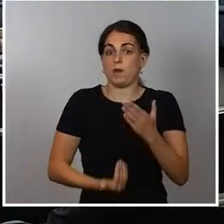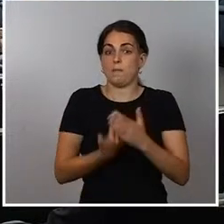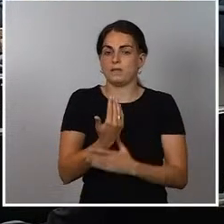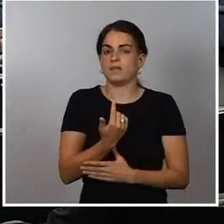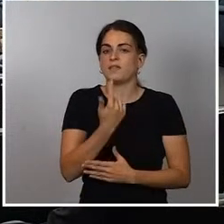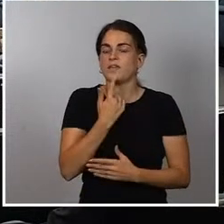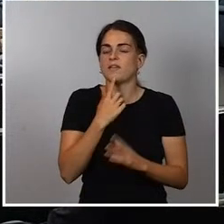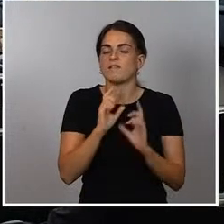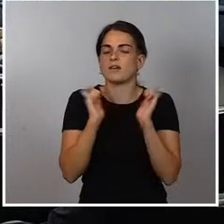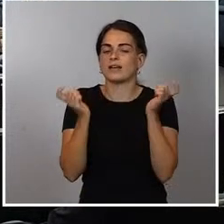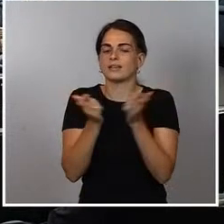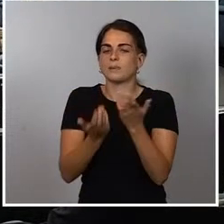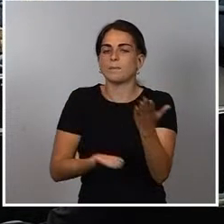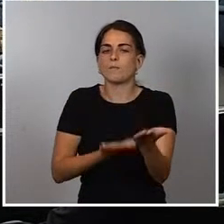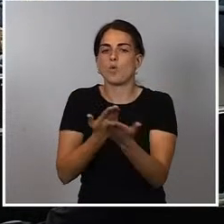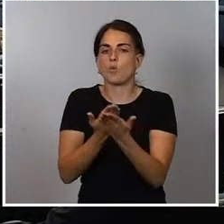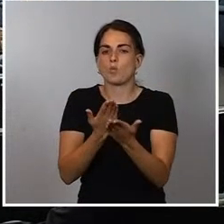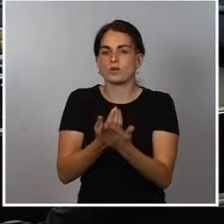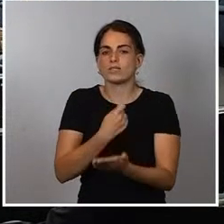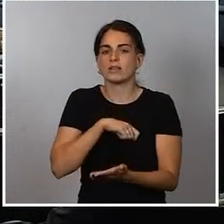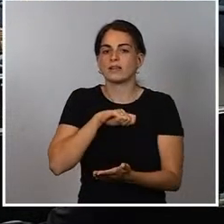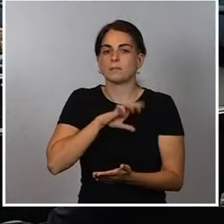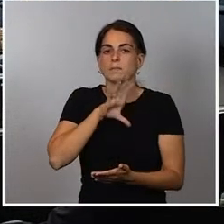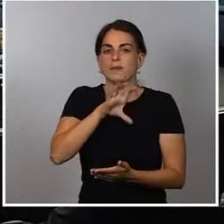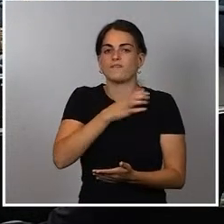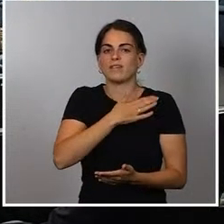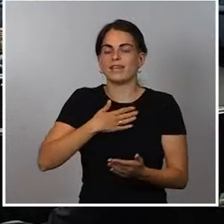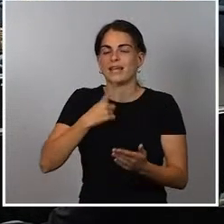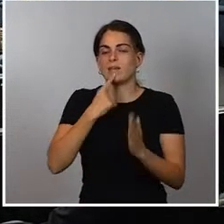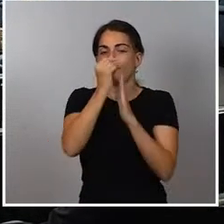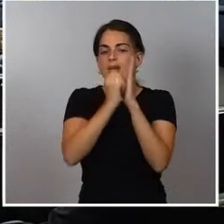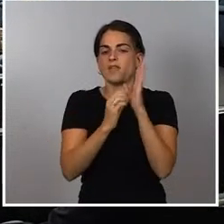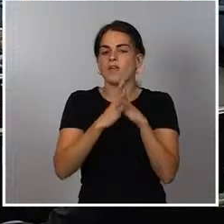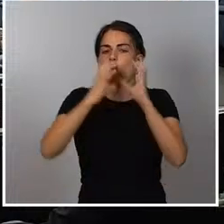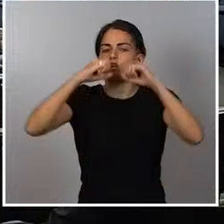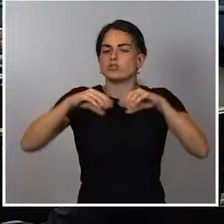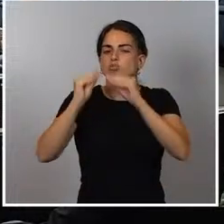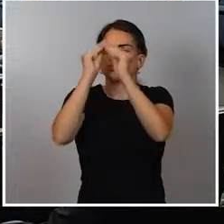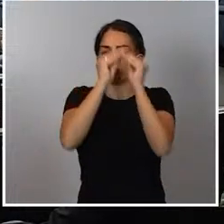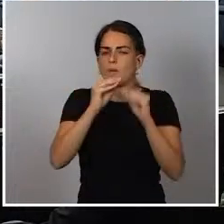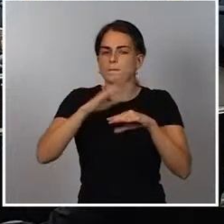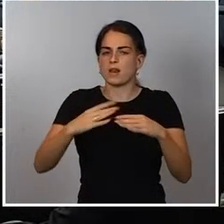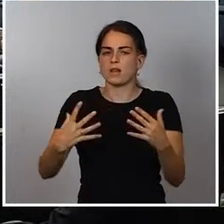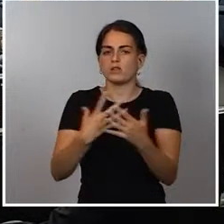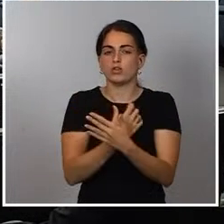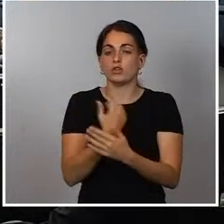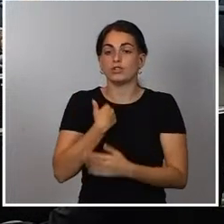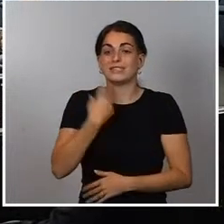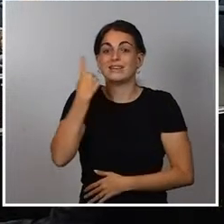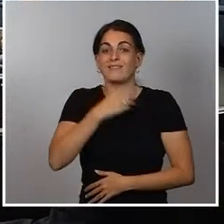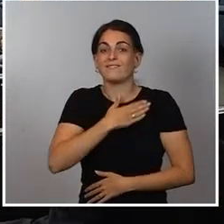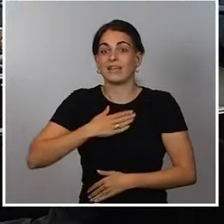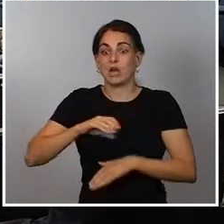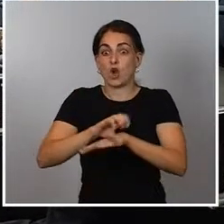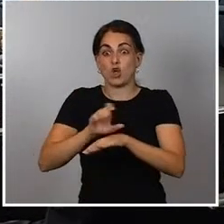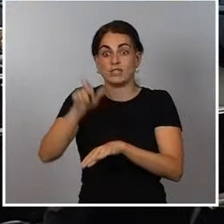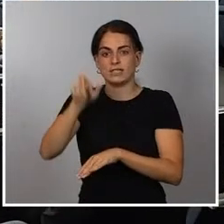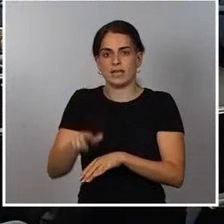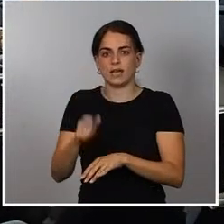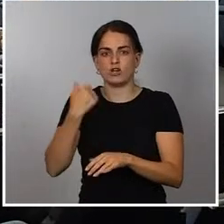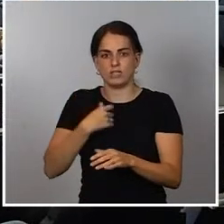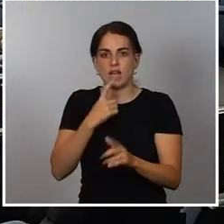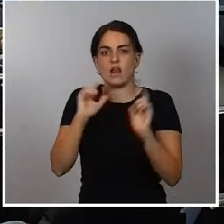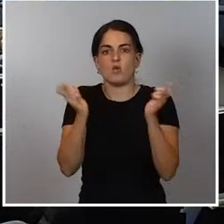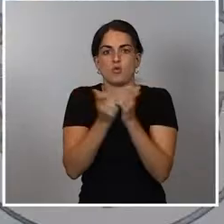de país que serían como medidas consensuadas y quería saber si el consejero y lo planteaba una reunión simplemente gracias